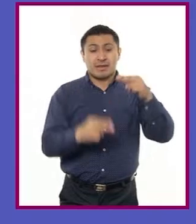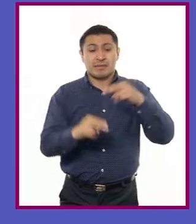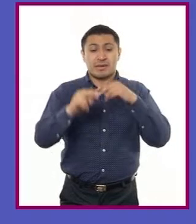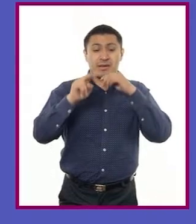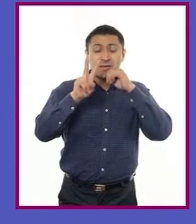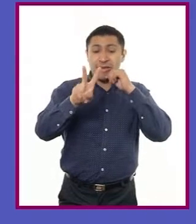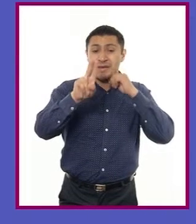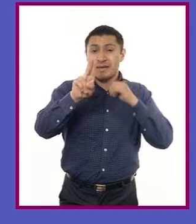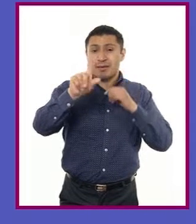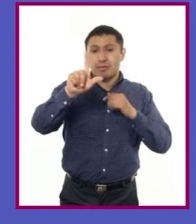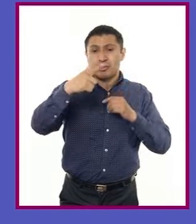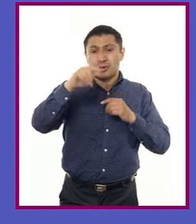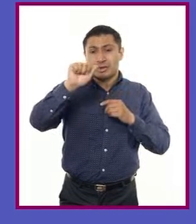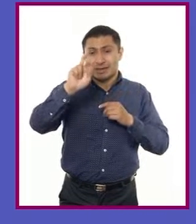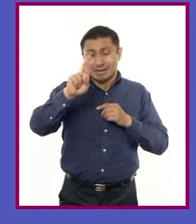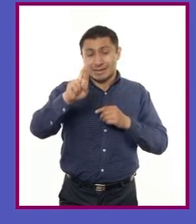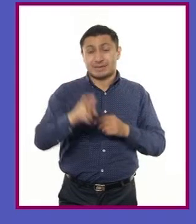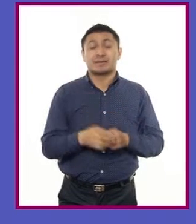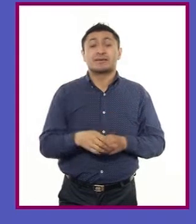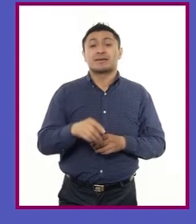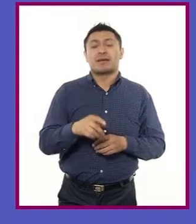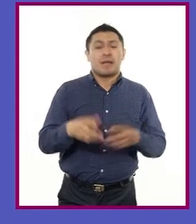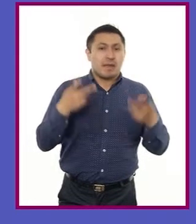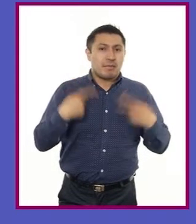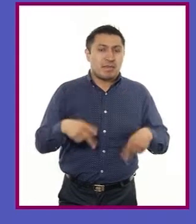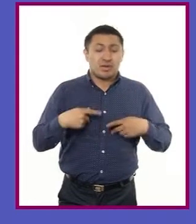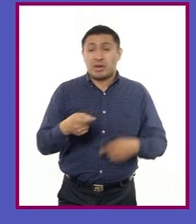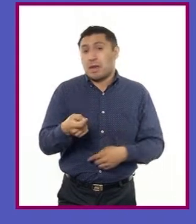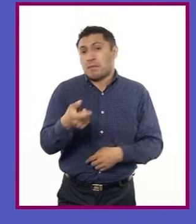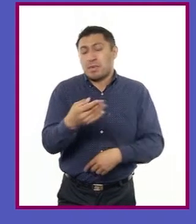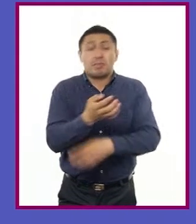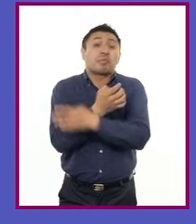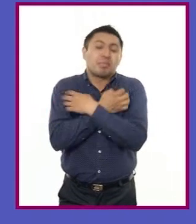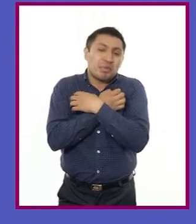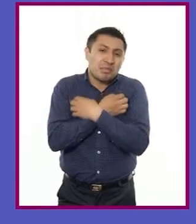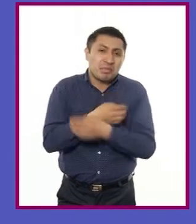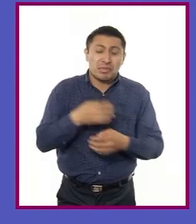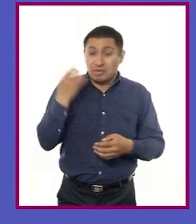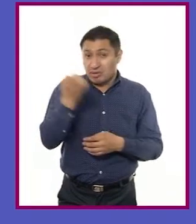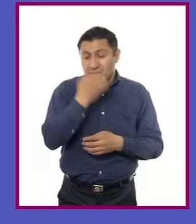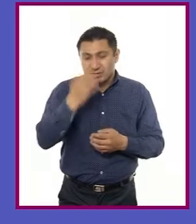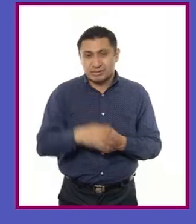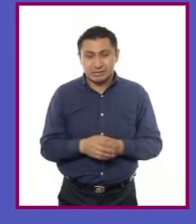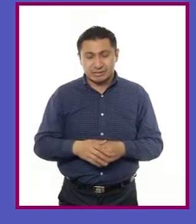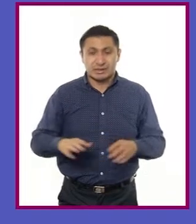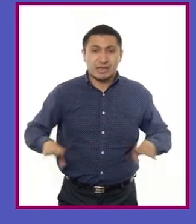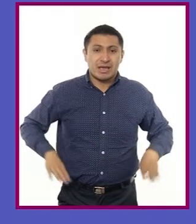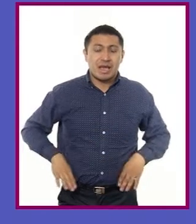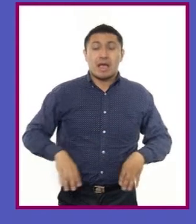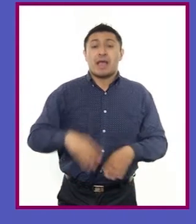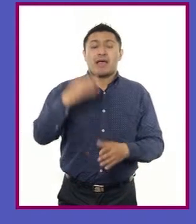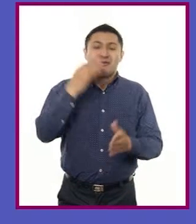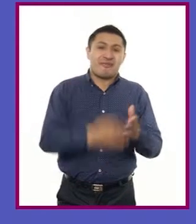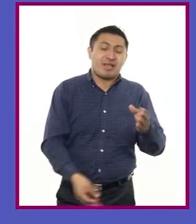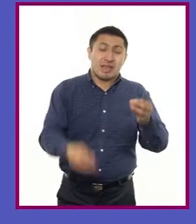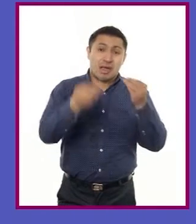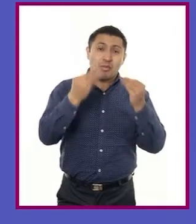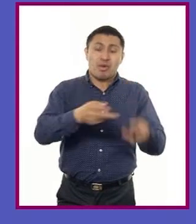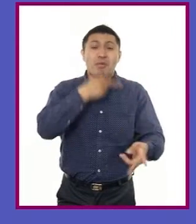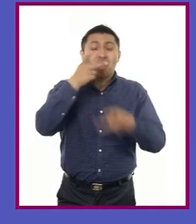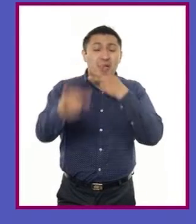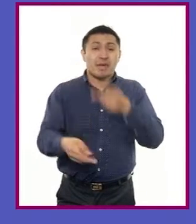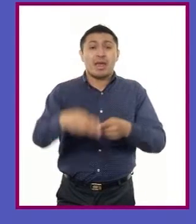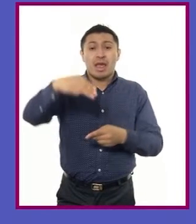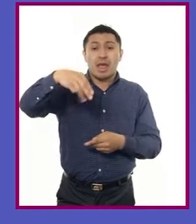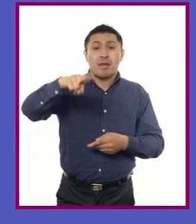por personas de escasa instrucción. Se caracteriza por el escaso vocabulario, abuso de